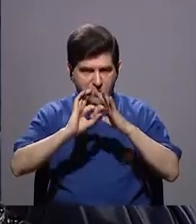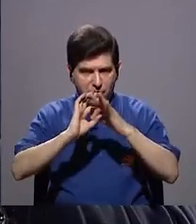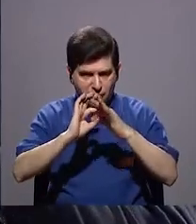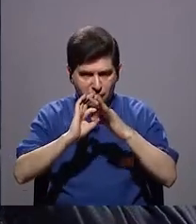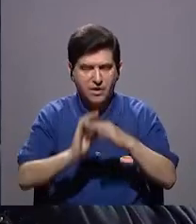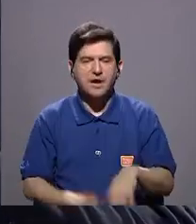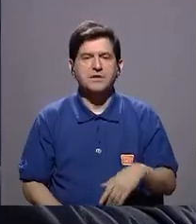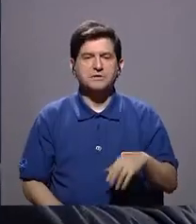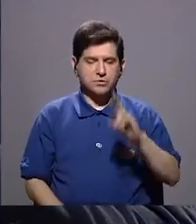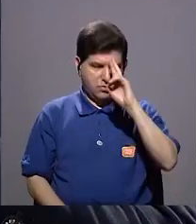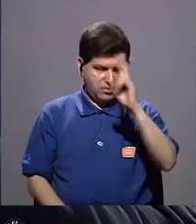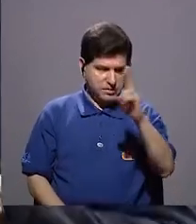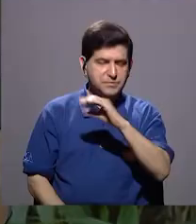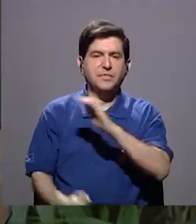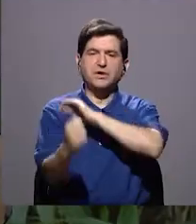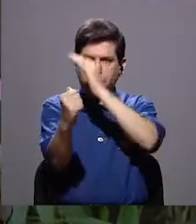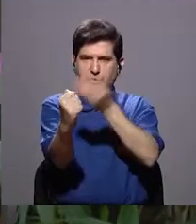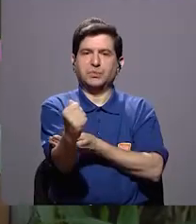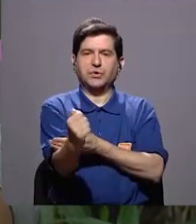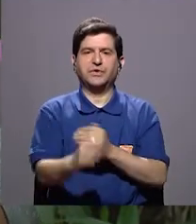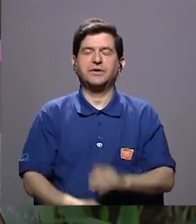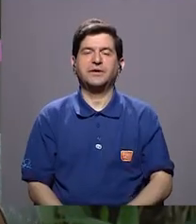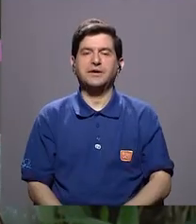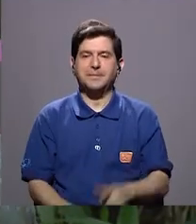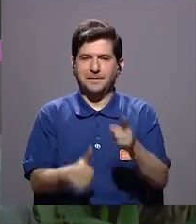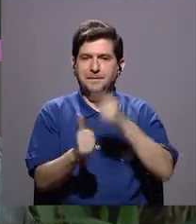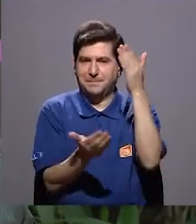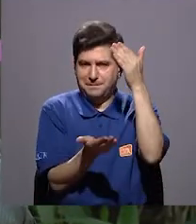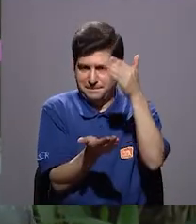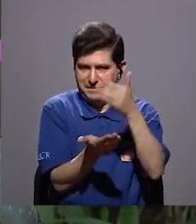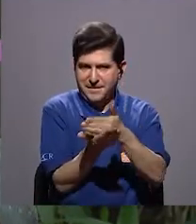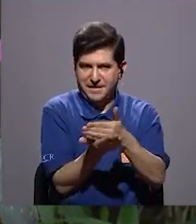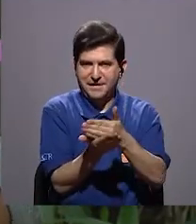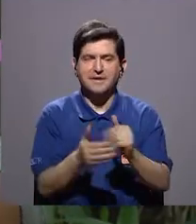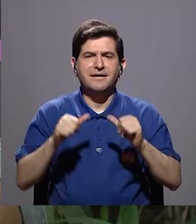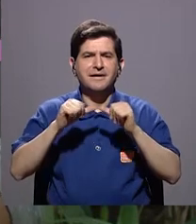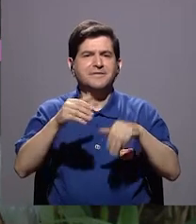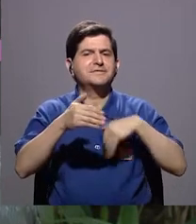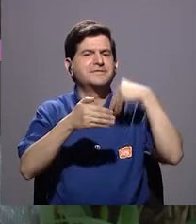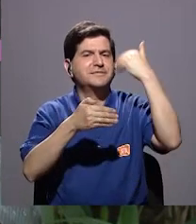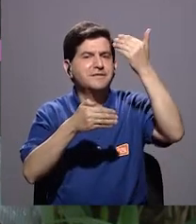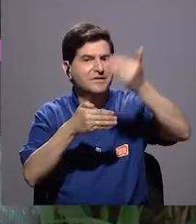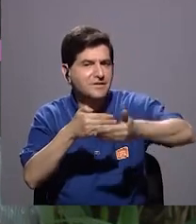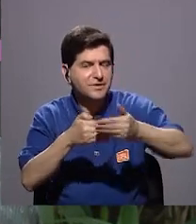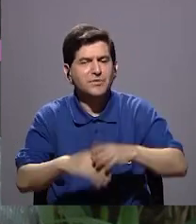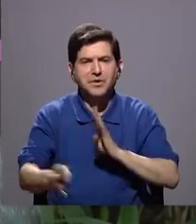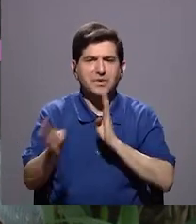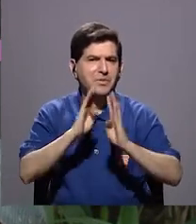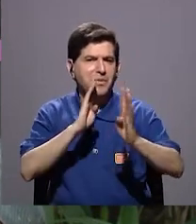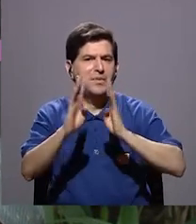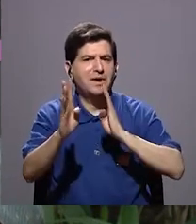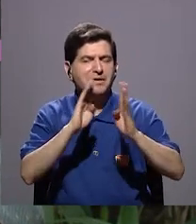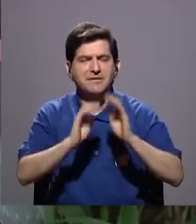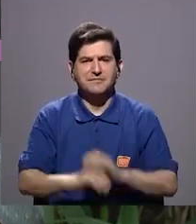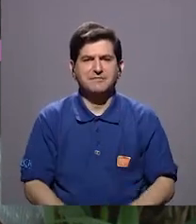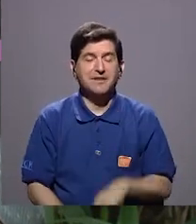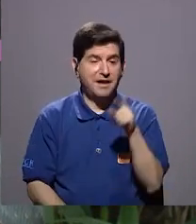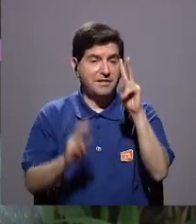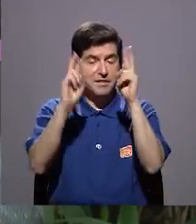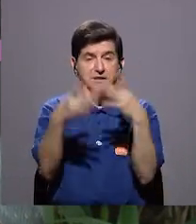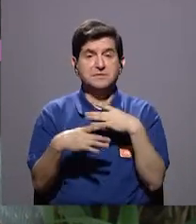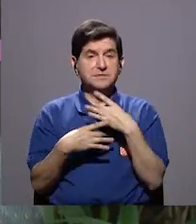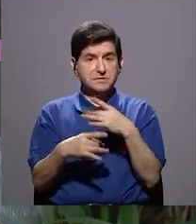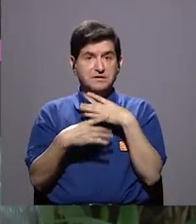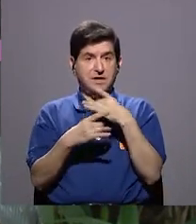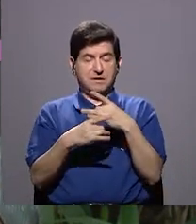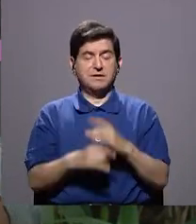de respeto y de poder. Claro. Doctor, vamos a hacer aquí una primera pausa para seguir conversando acerca de este